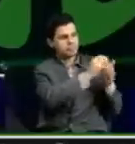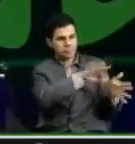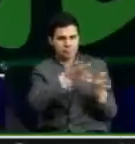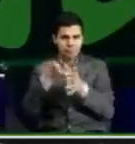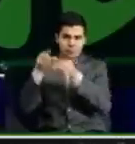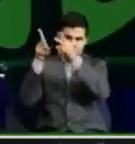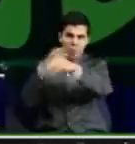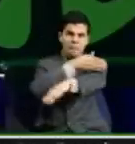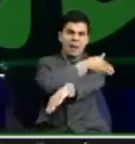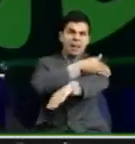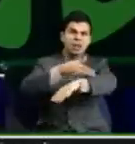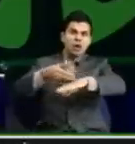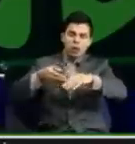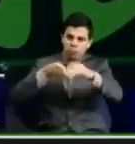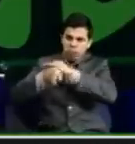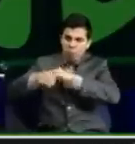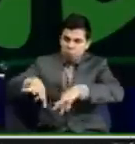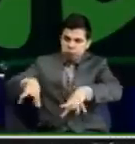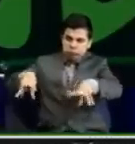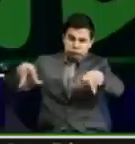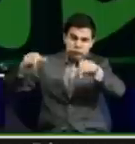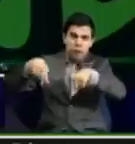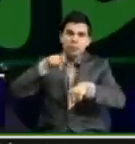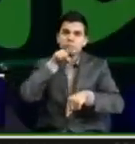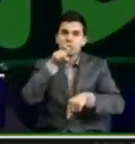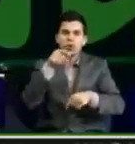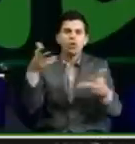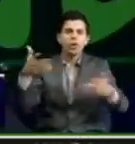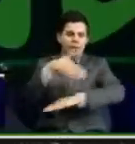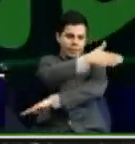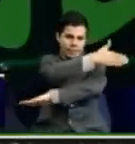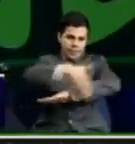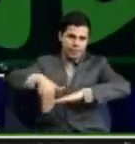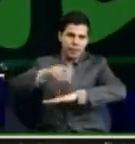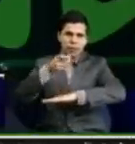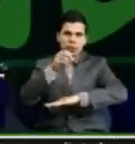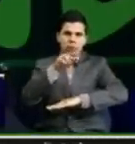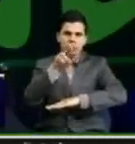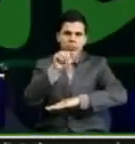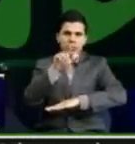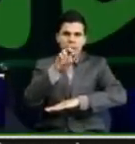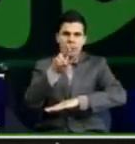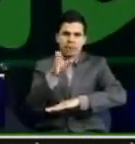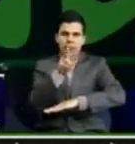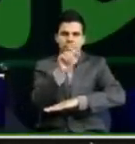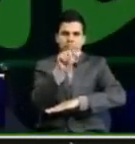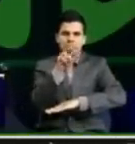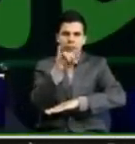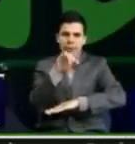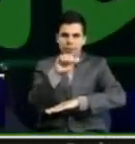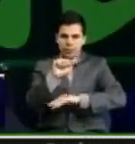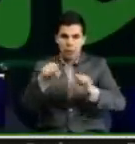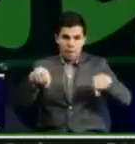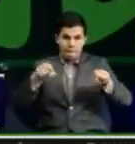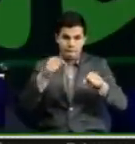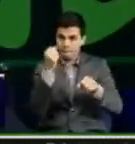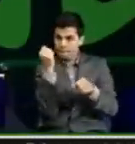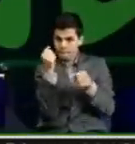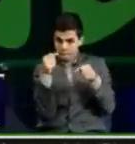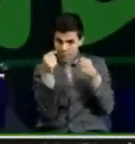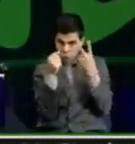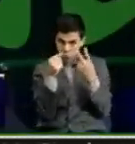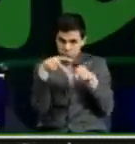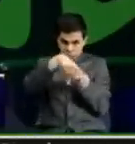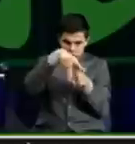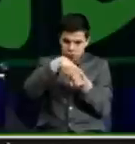Un millonario robo se registró en Bucaramanga. El hecho ocurrió en la avenida González Valencia. Cuatro delincuentes que se movilizaban en moto huyeron tras hurtar la suma